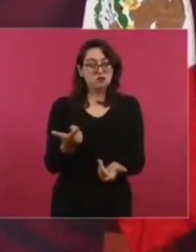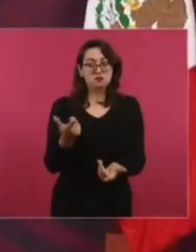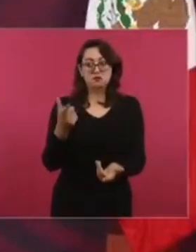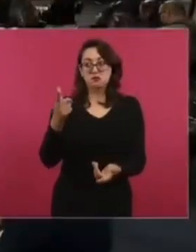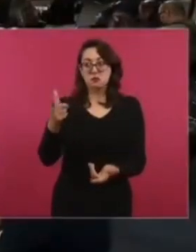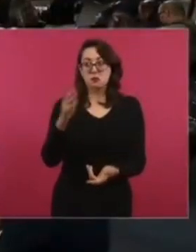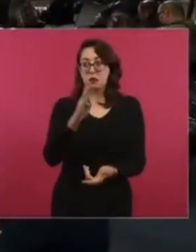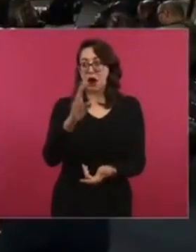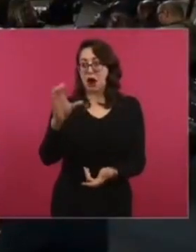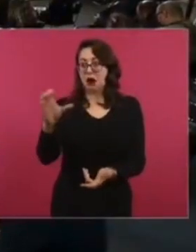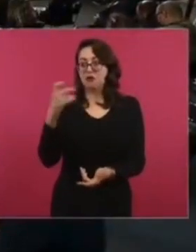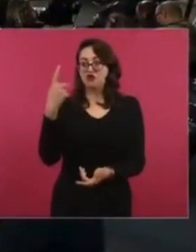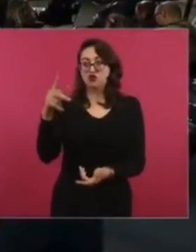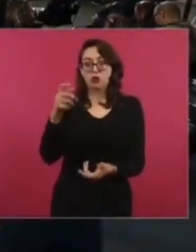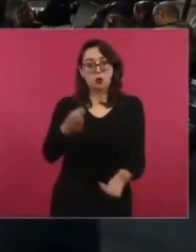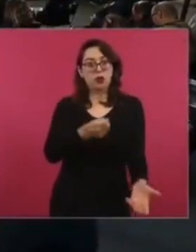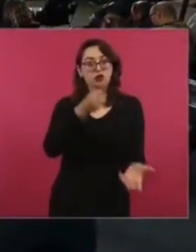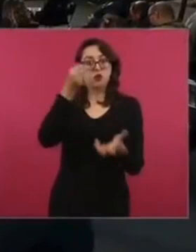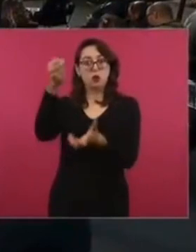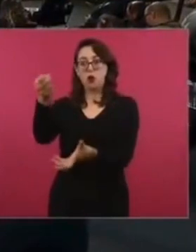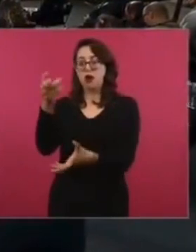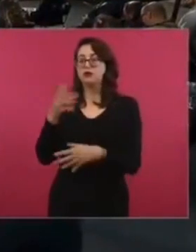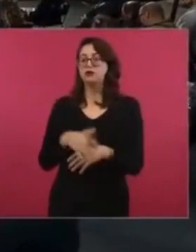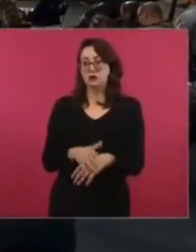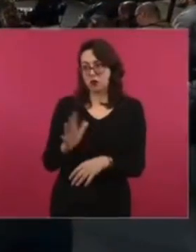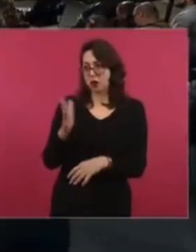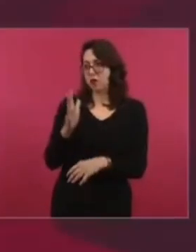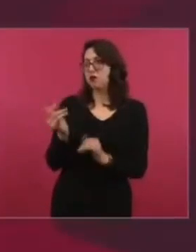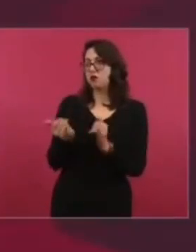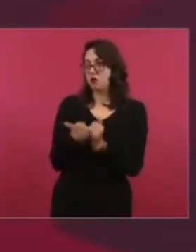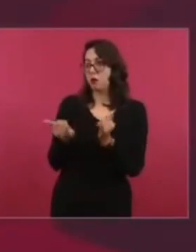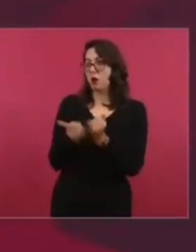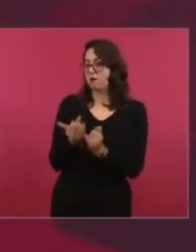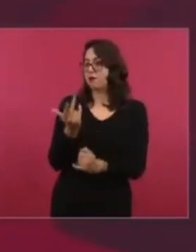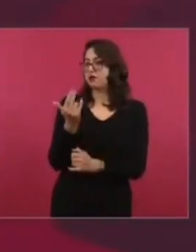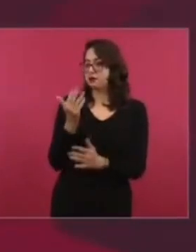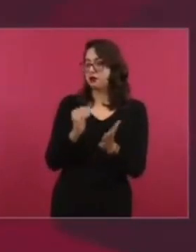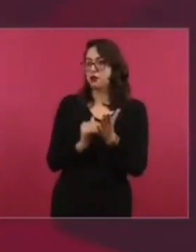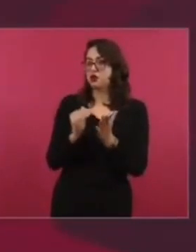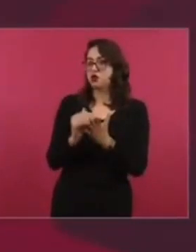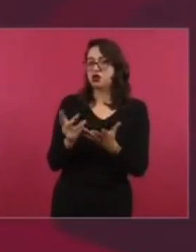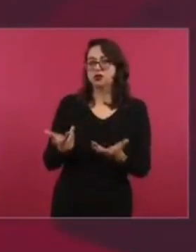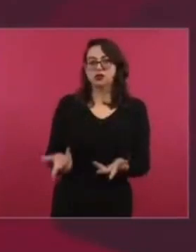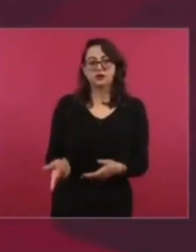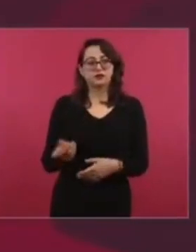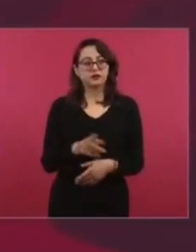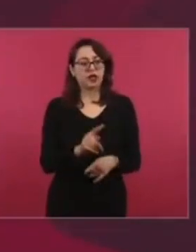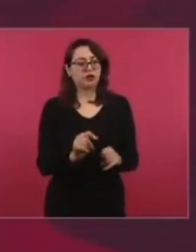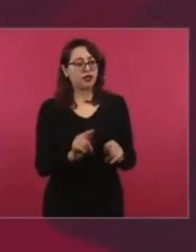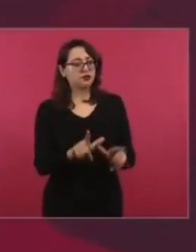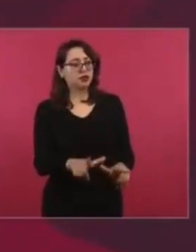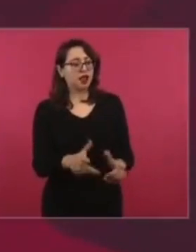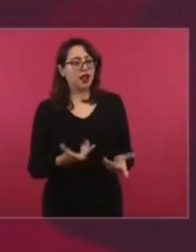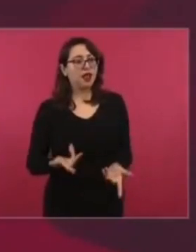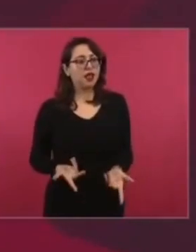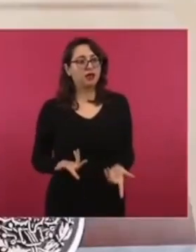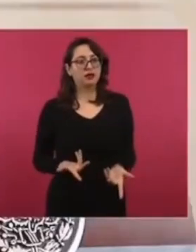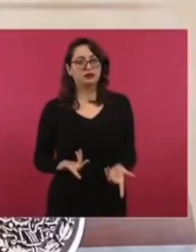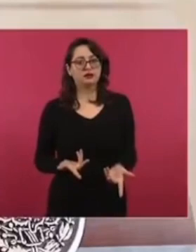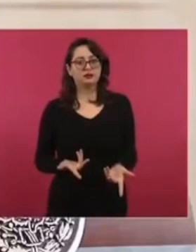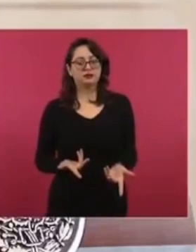Baja California Sur puede ser el presupuesto de Tlaxcala